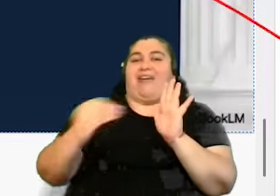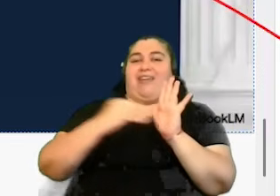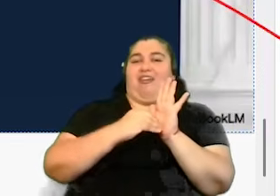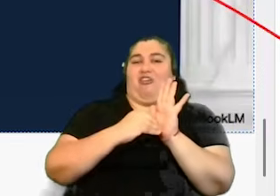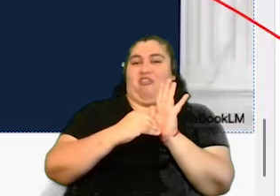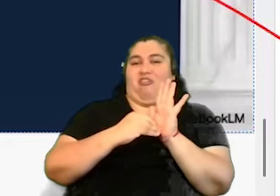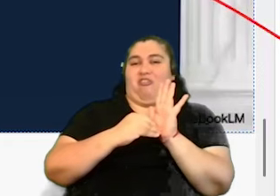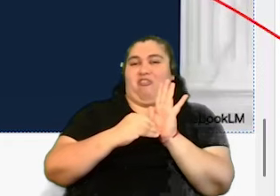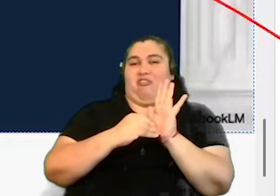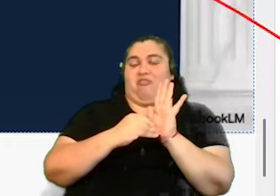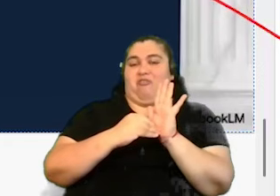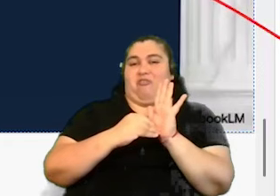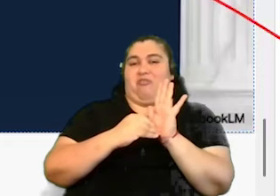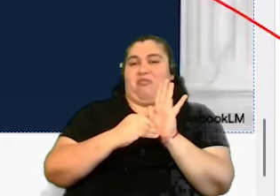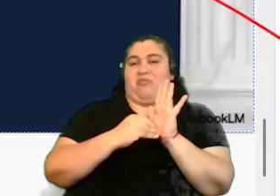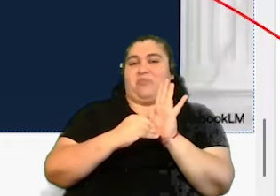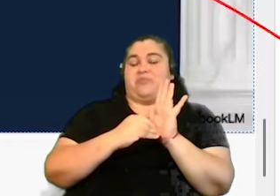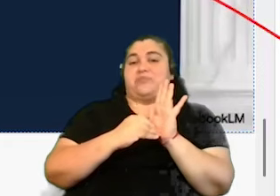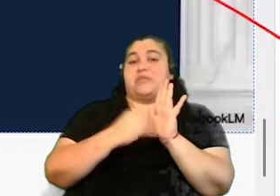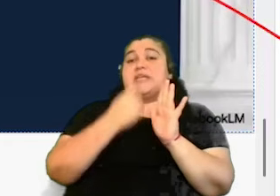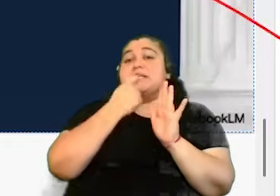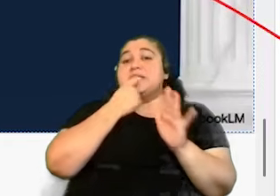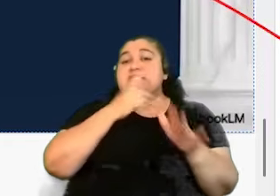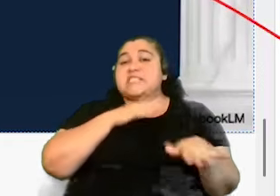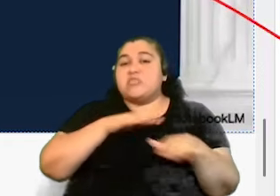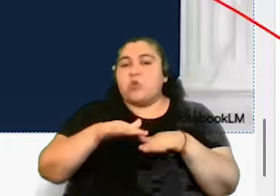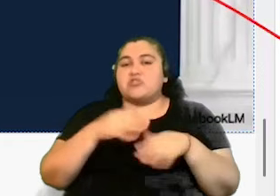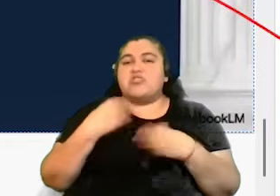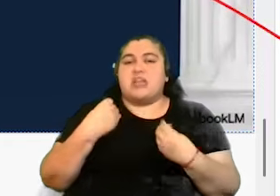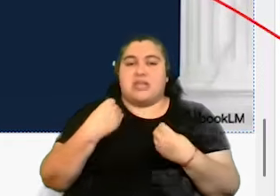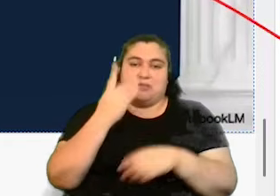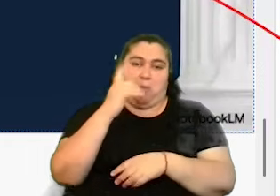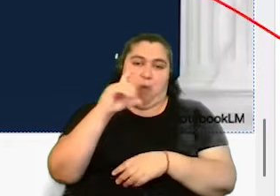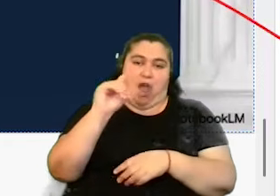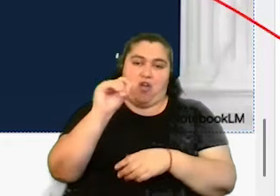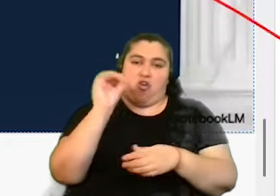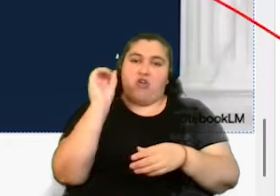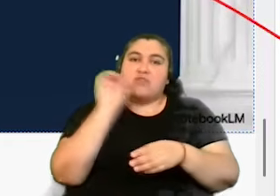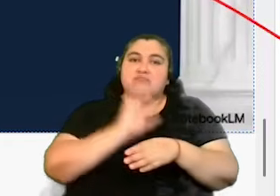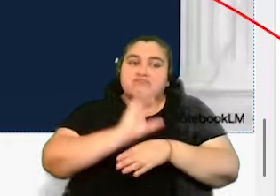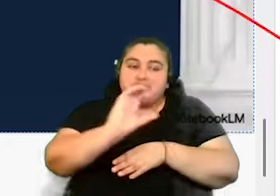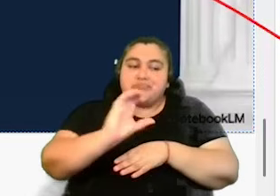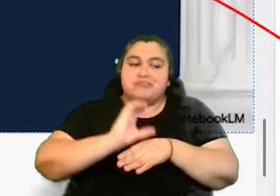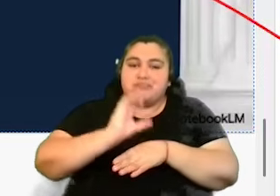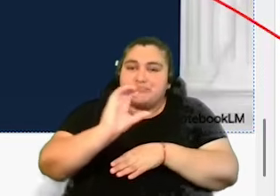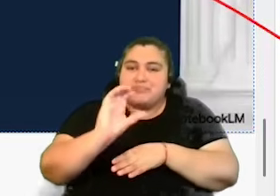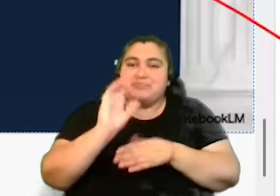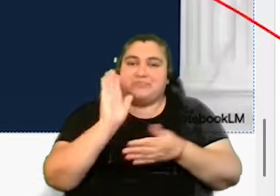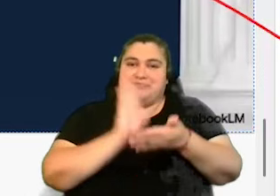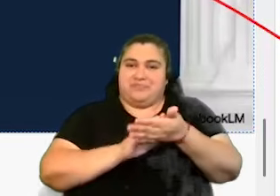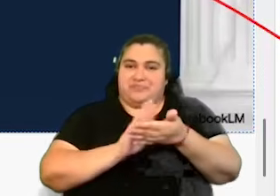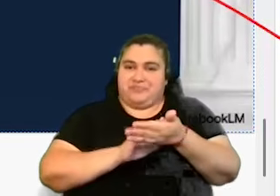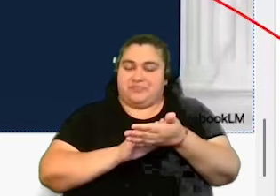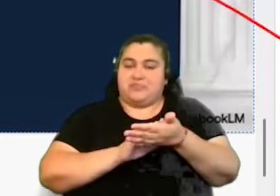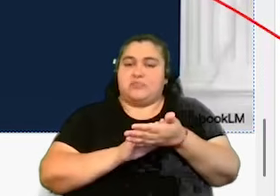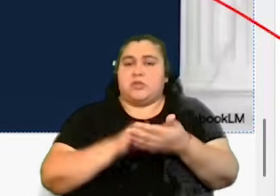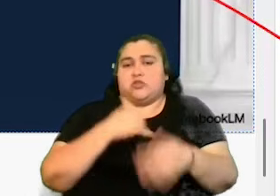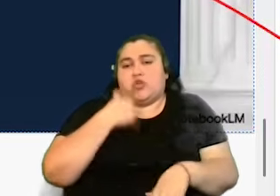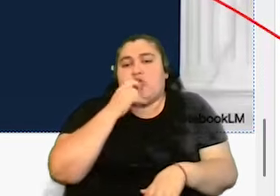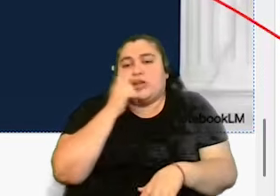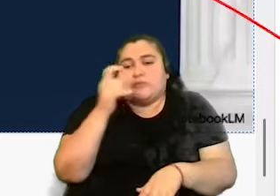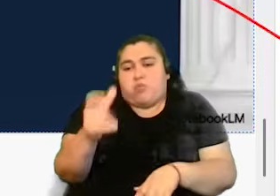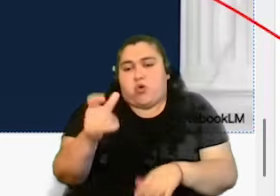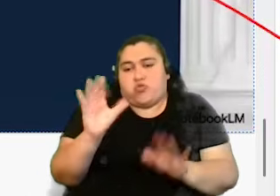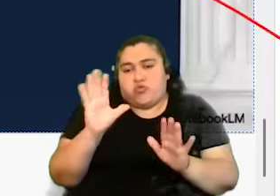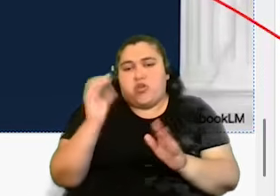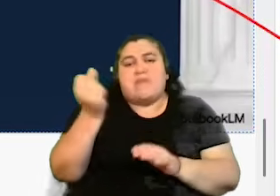de esta situación las acreditaciones bancarias. Entonces, yo te respondo con la